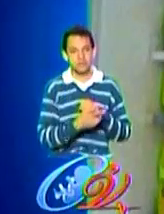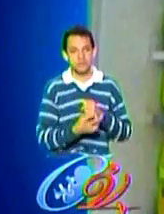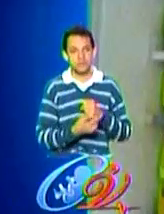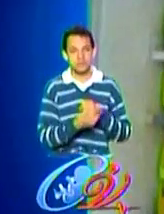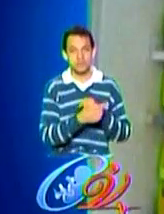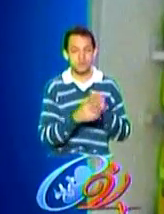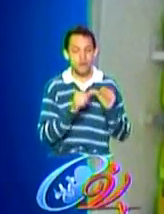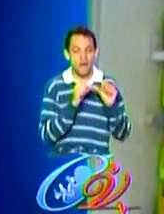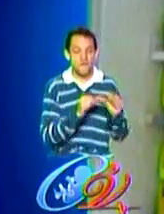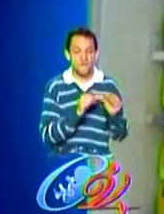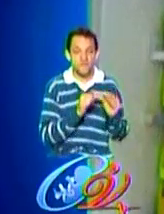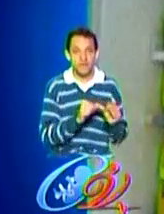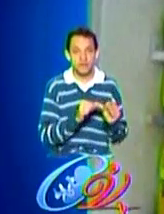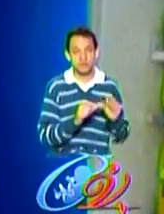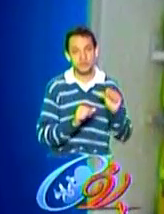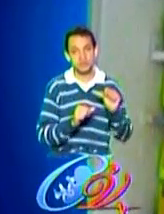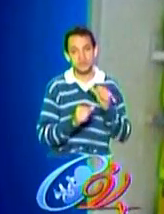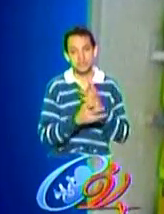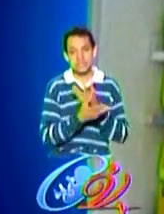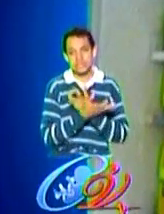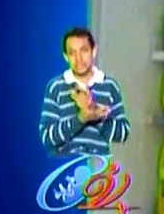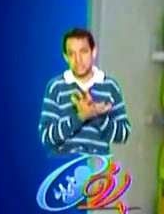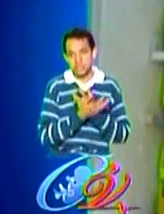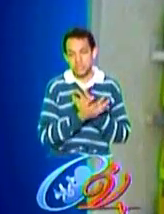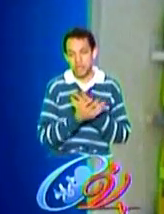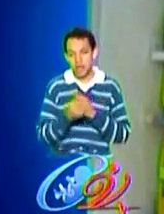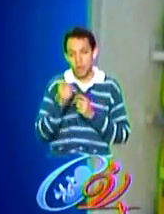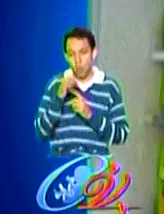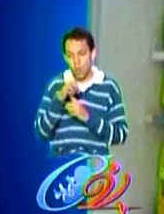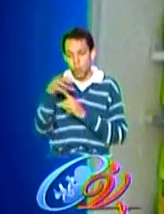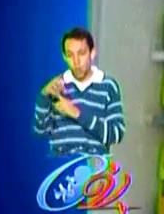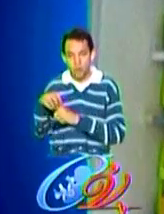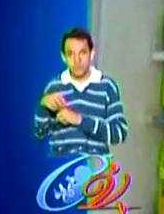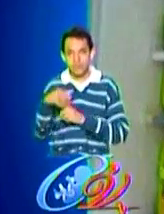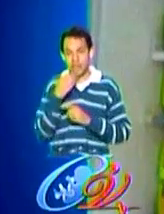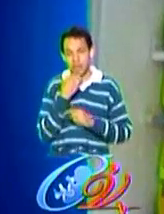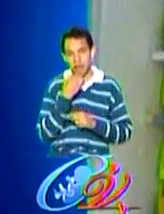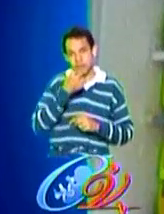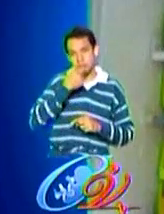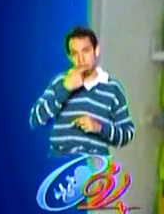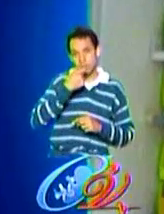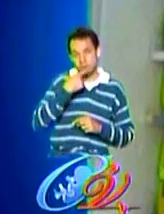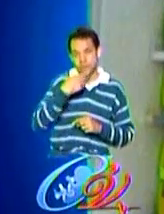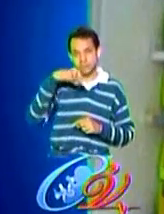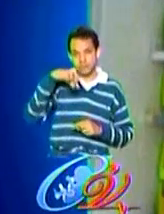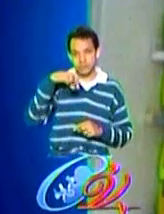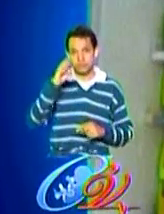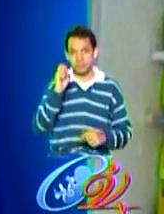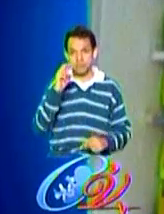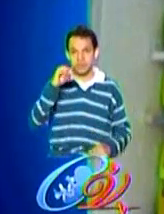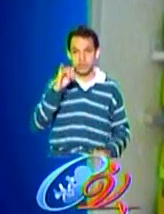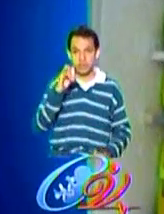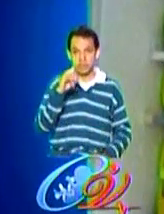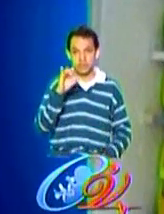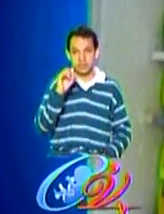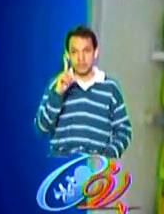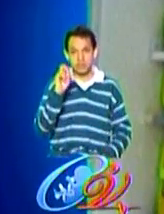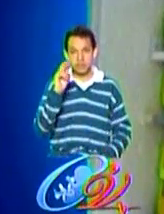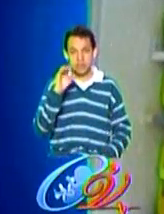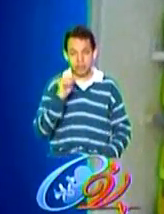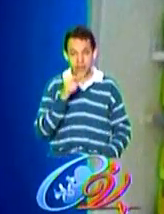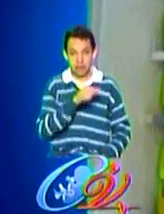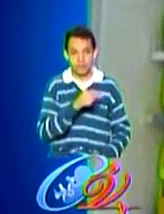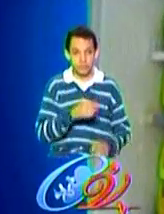Allá hacemos control biológico. Por ejemplo, si ustedes toman antibiótico, por ejemplo penicilina, y se les dañó la flora,